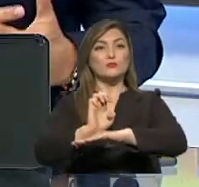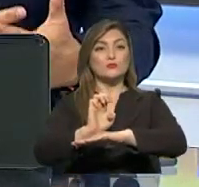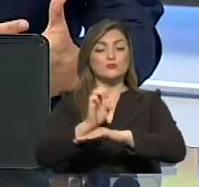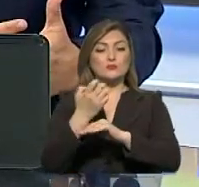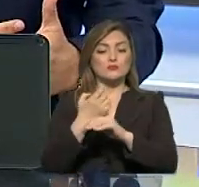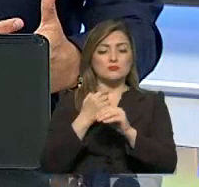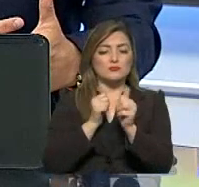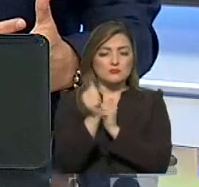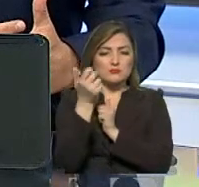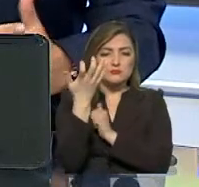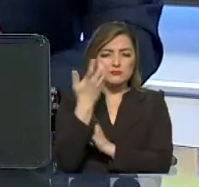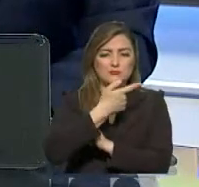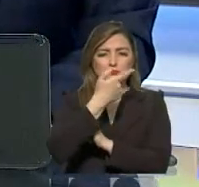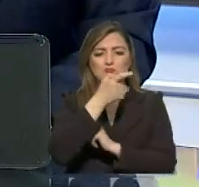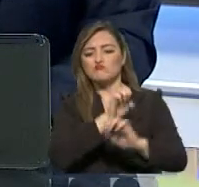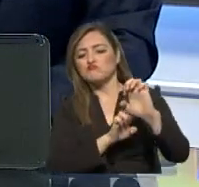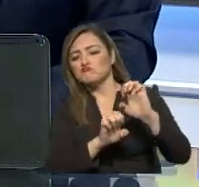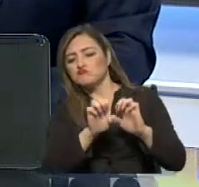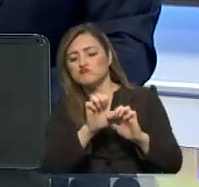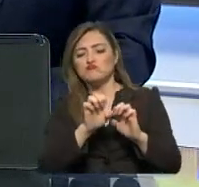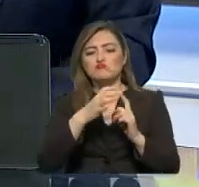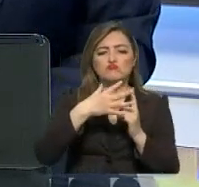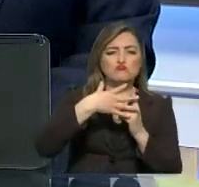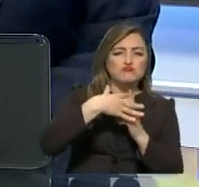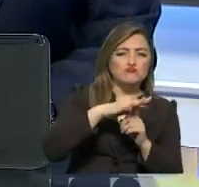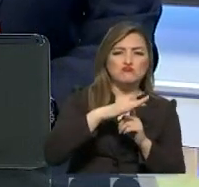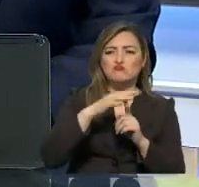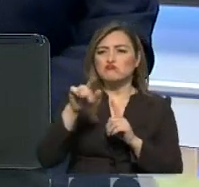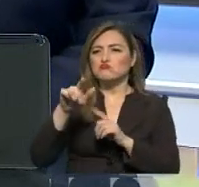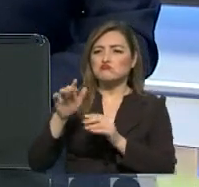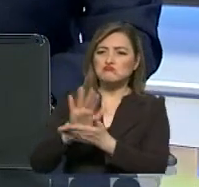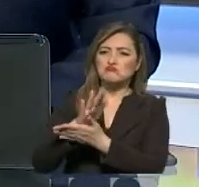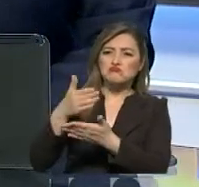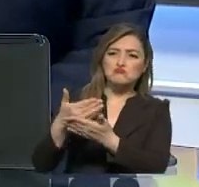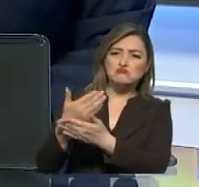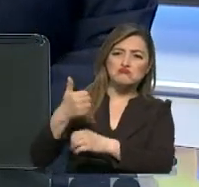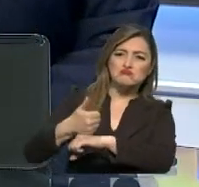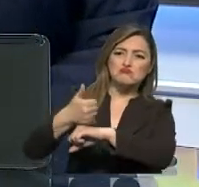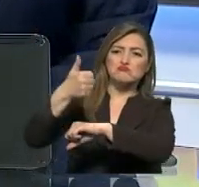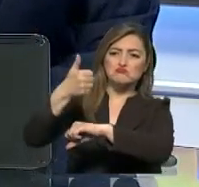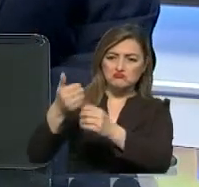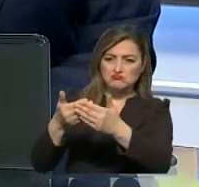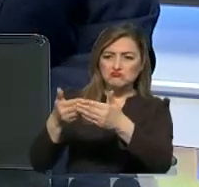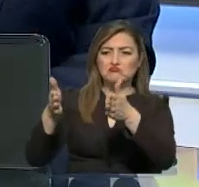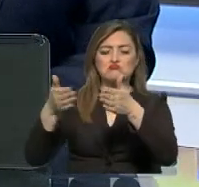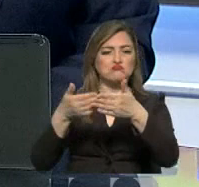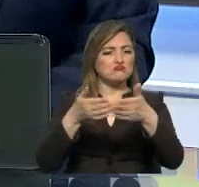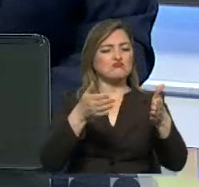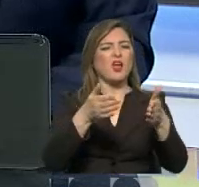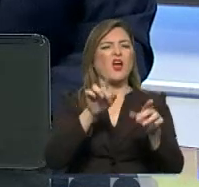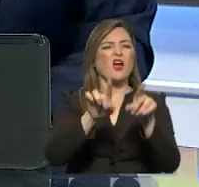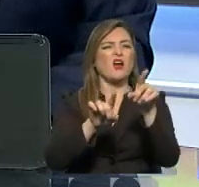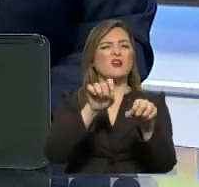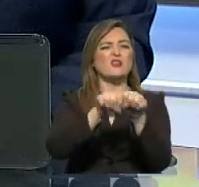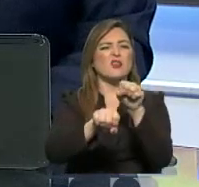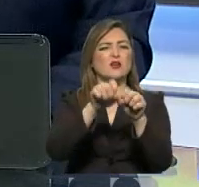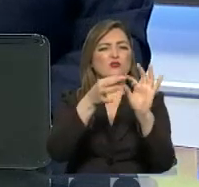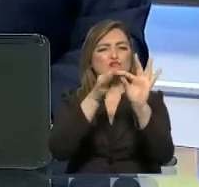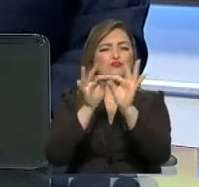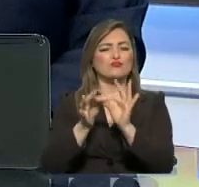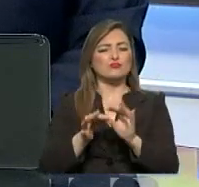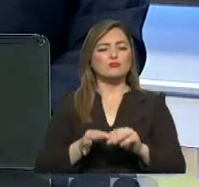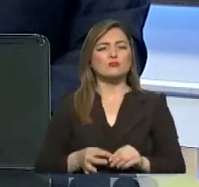irá evaluando la situación y autorizando a nuevos establecimientos, mientras se arreglan los daños que han sufrido planteles en varias zonas del